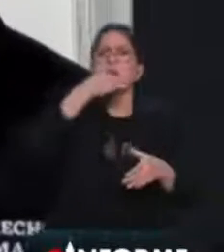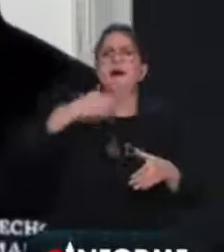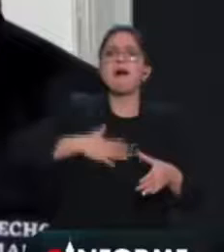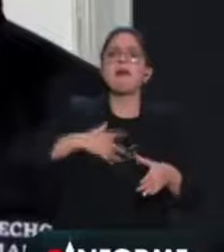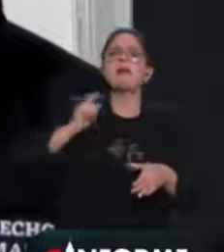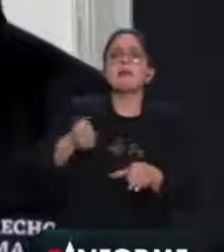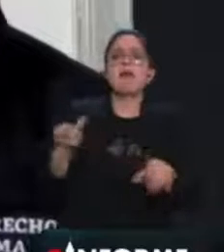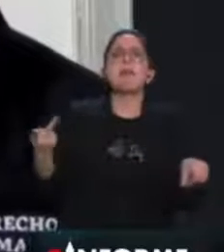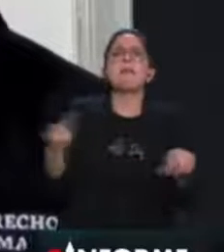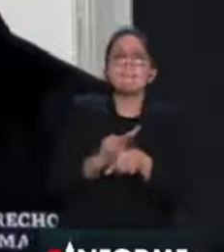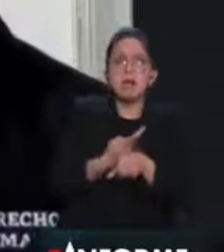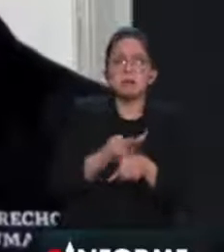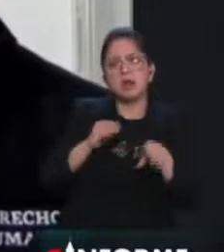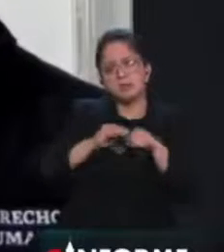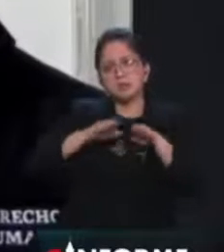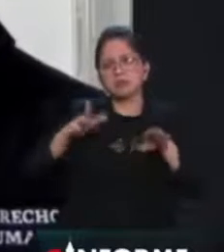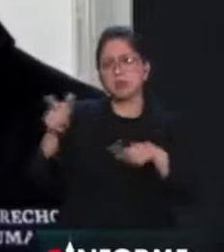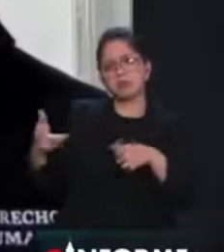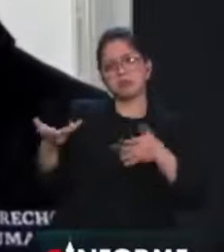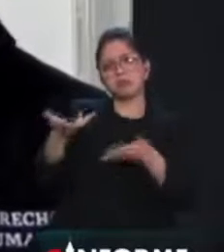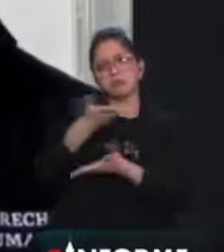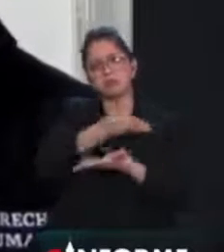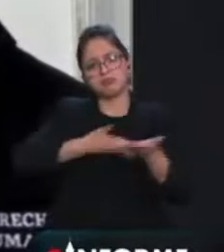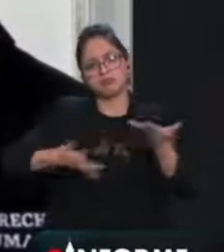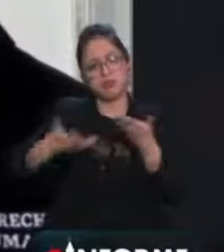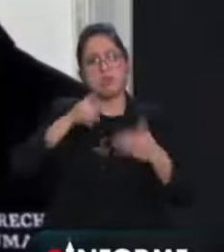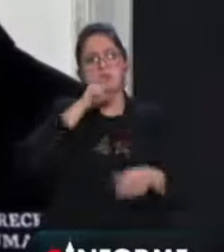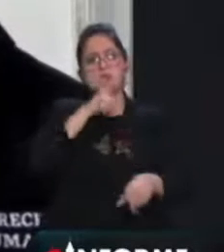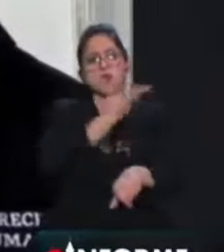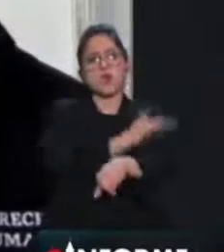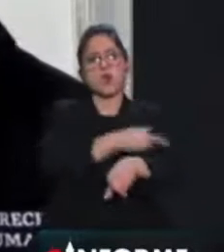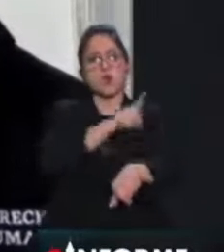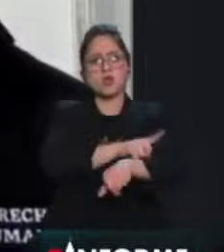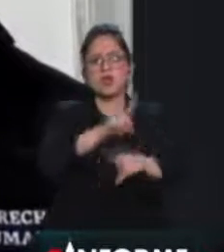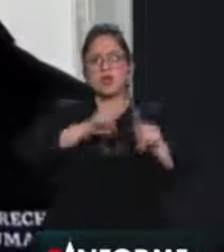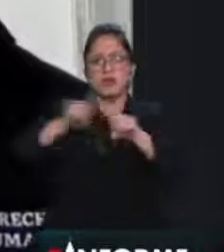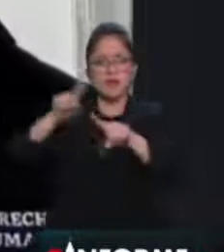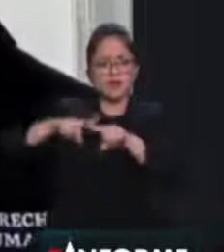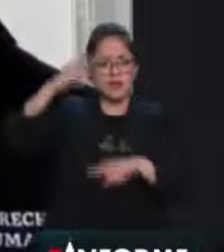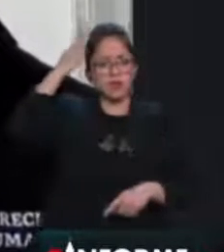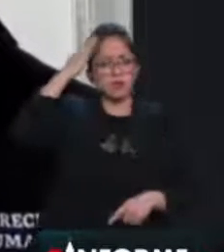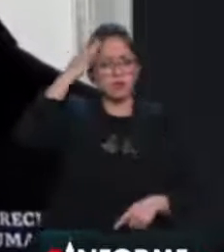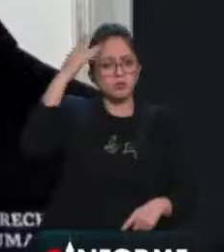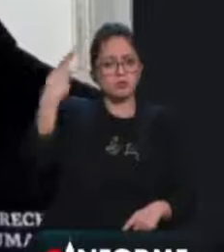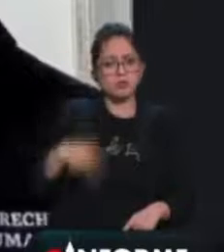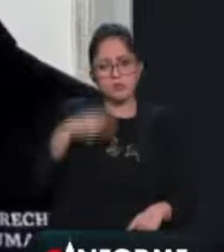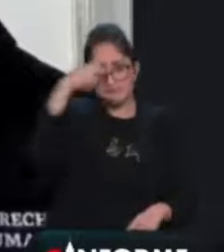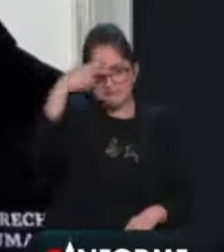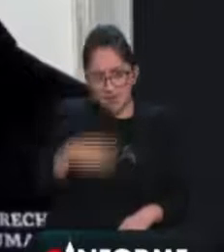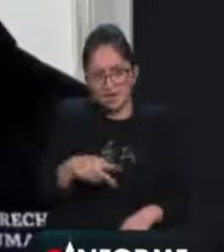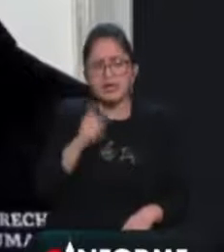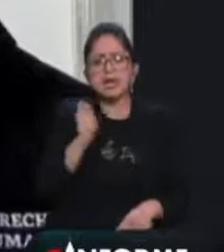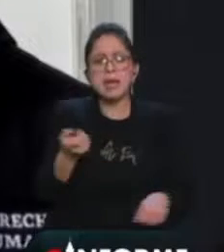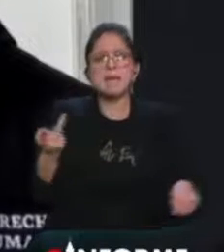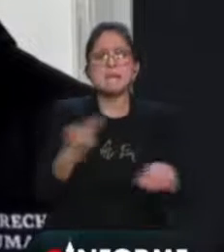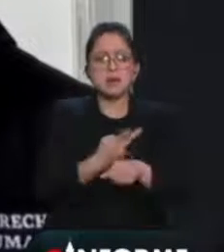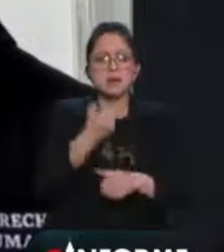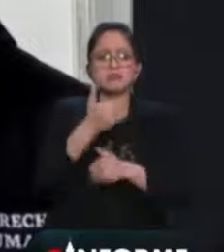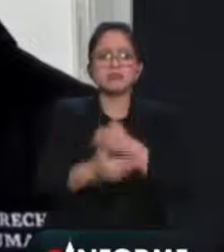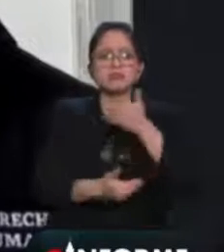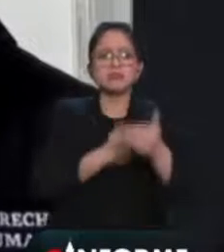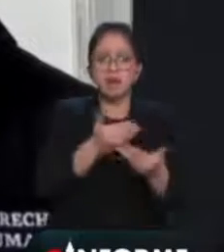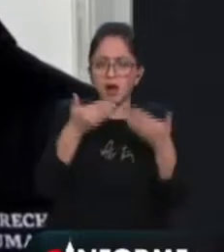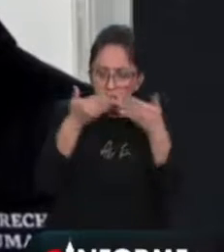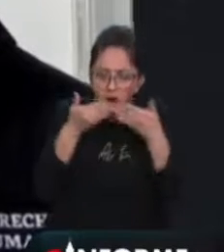está sucediendo a través de su colaboración, de la coordinación con autoridades mexicanas y qué resultados y qué puertas, sobre todo, se